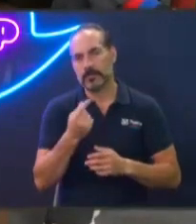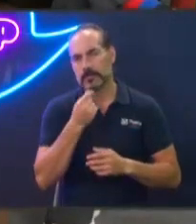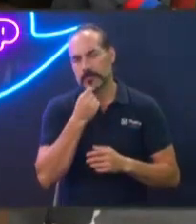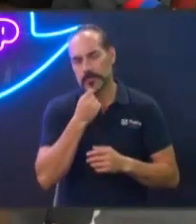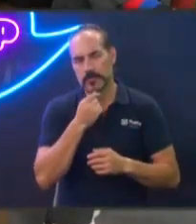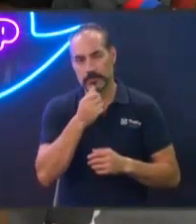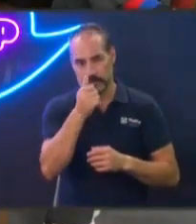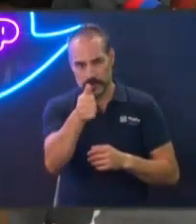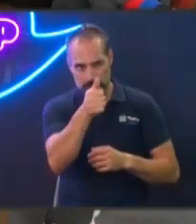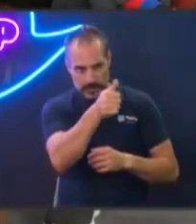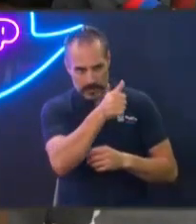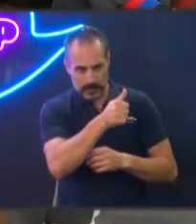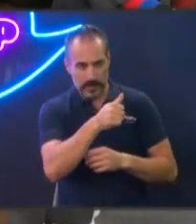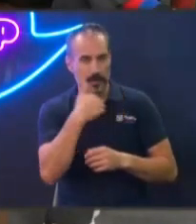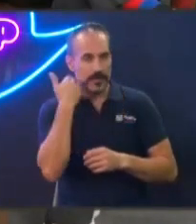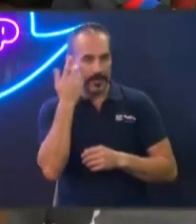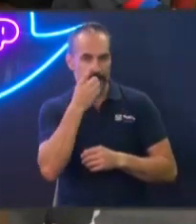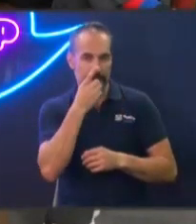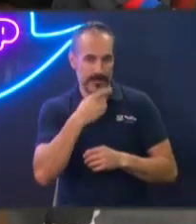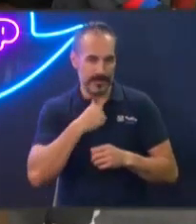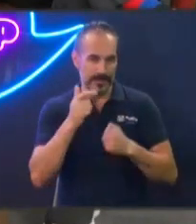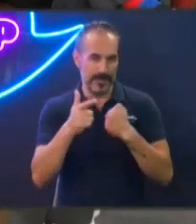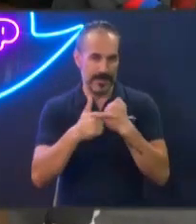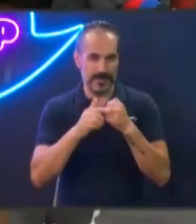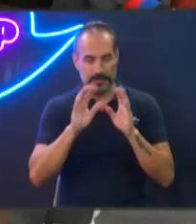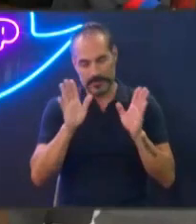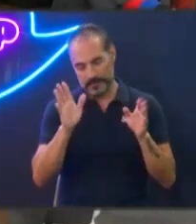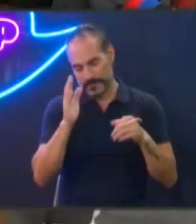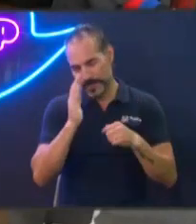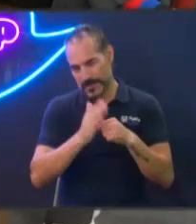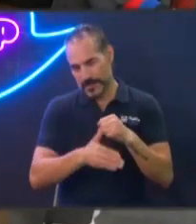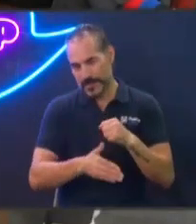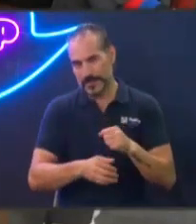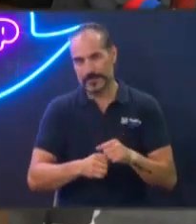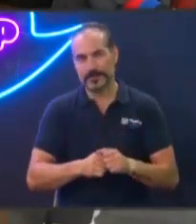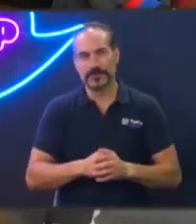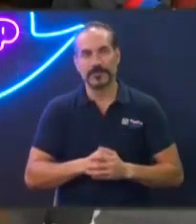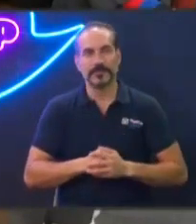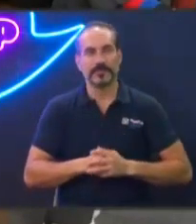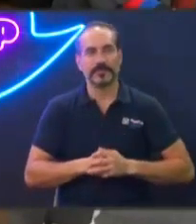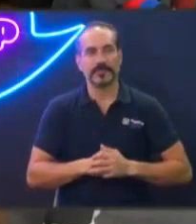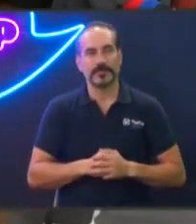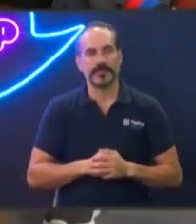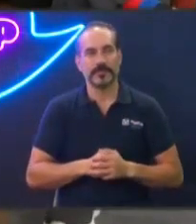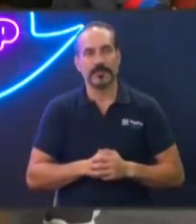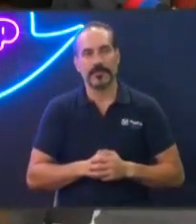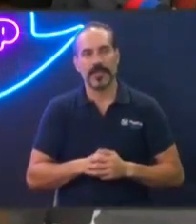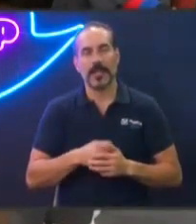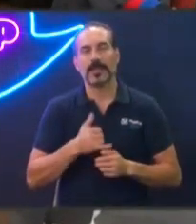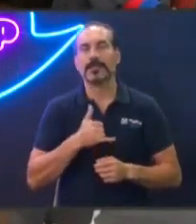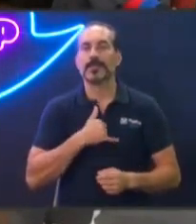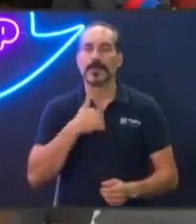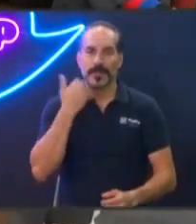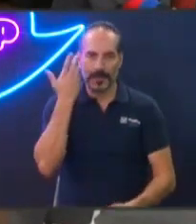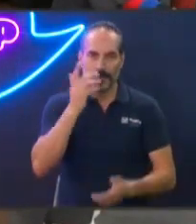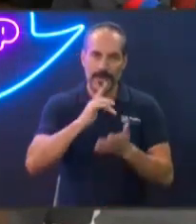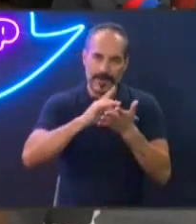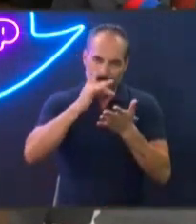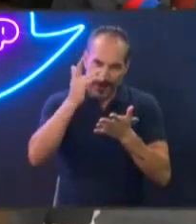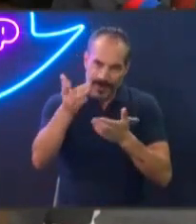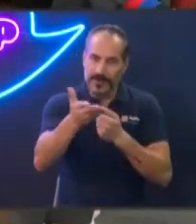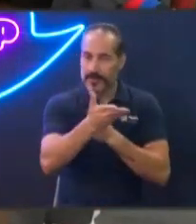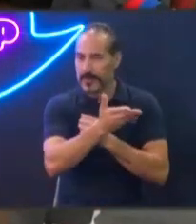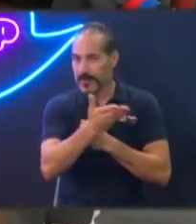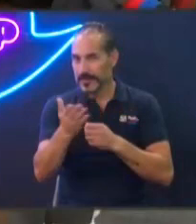menos de cada quien una breve conclusión para ya cerrar y despedir Este programa a mí nada más agradecerte como siempre esta